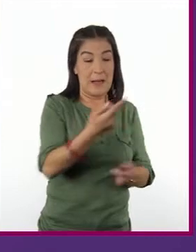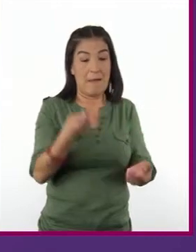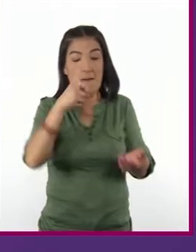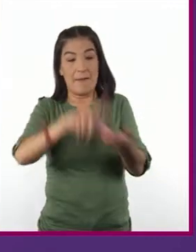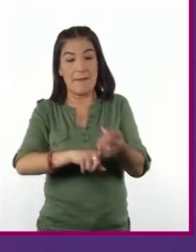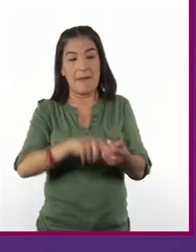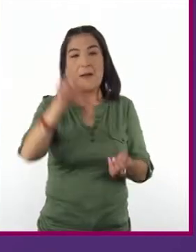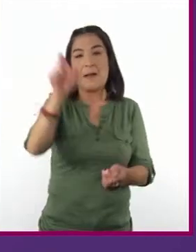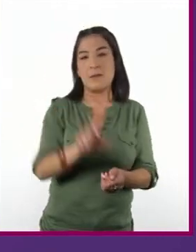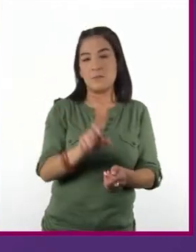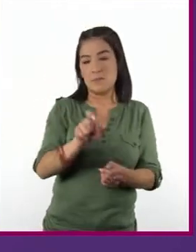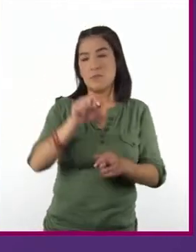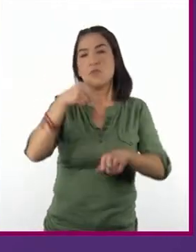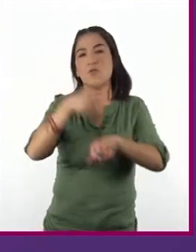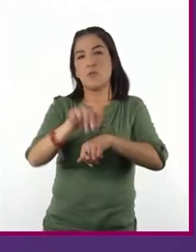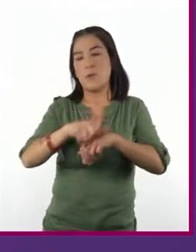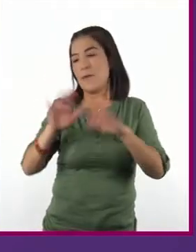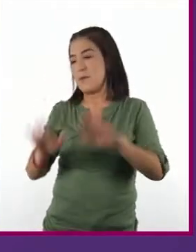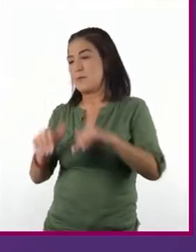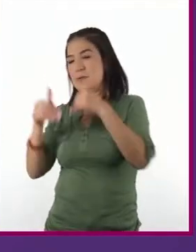el número que sale.